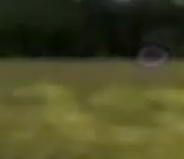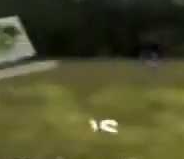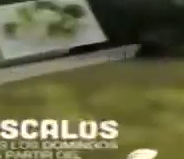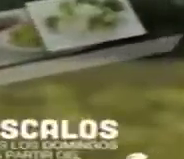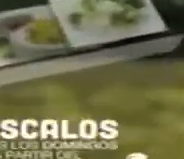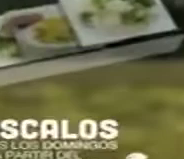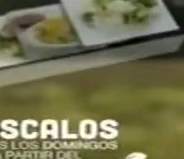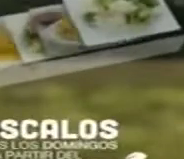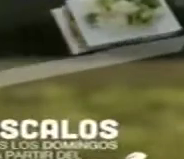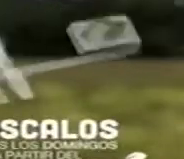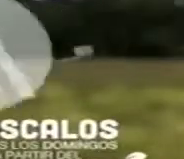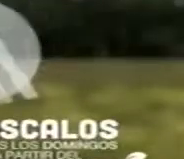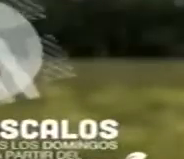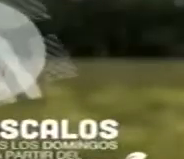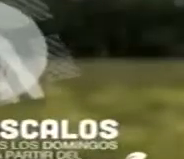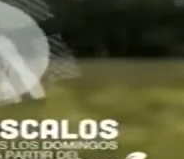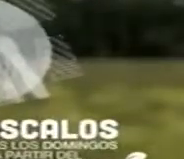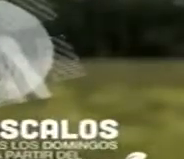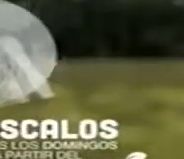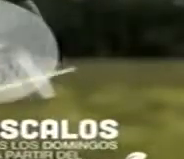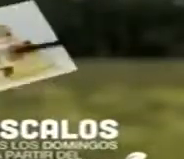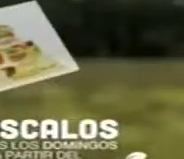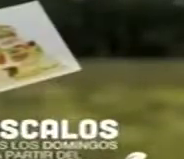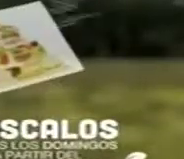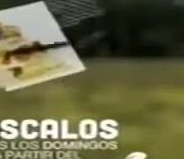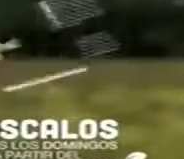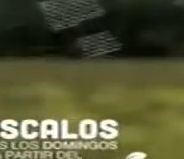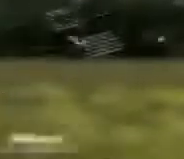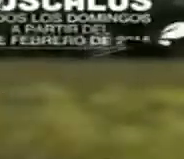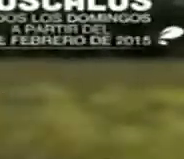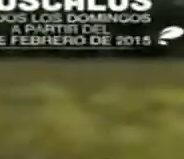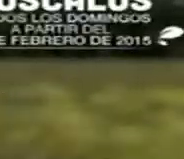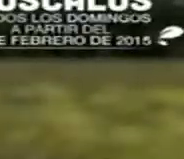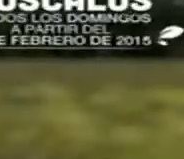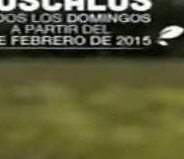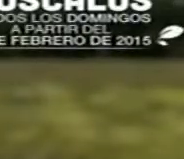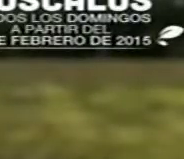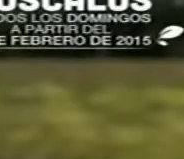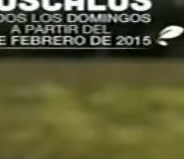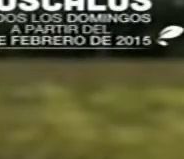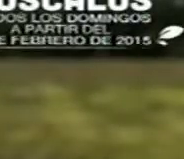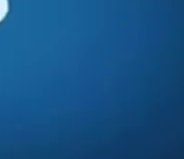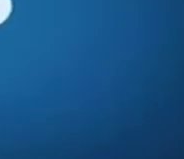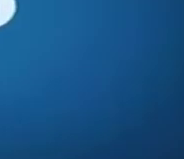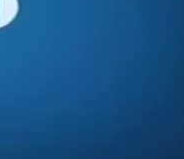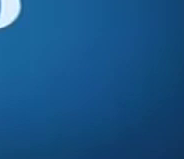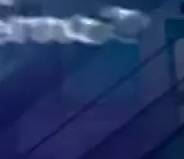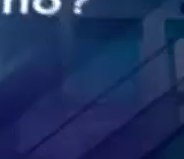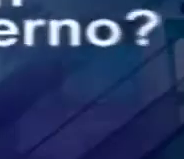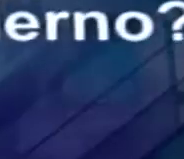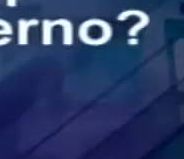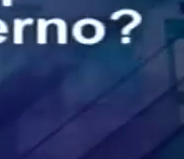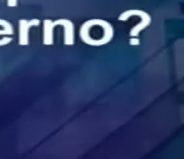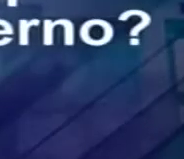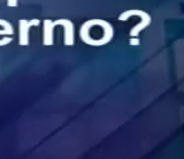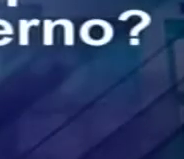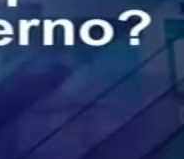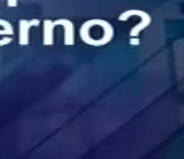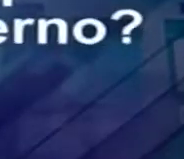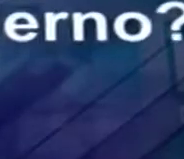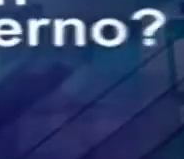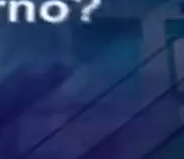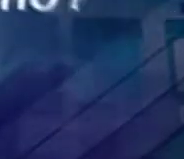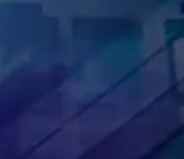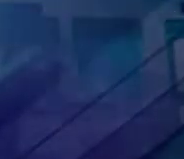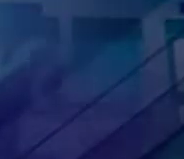Con recetas, consejos y datos nutricionales para cuidarte y vivir sanamente. Búscala los domingos a partir del 8 de febrero con El Tiempo. ¿Busca ser